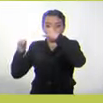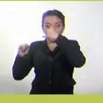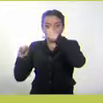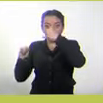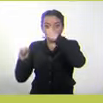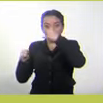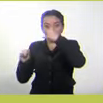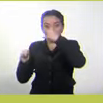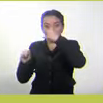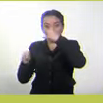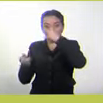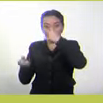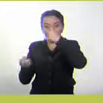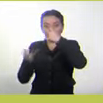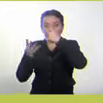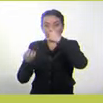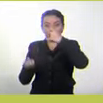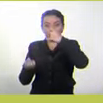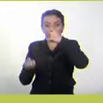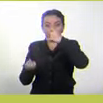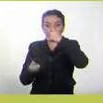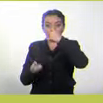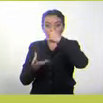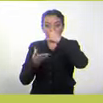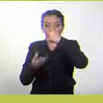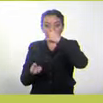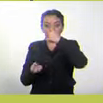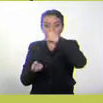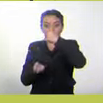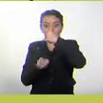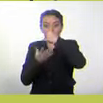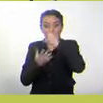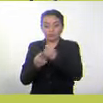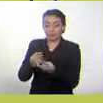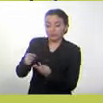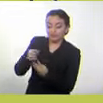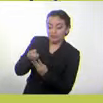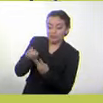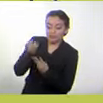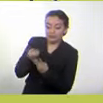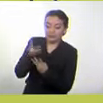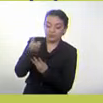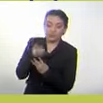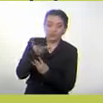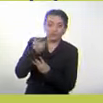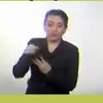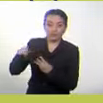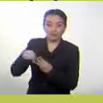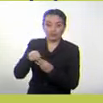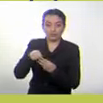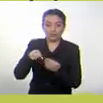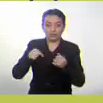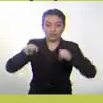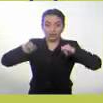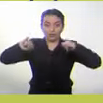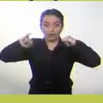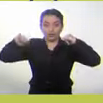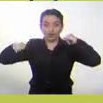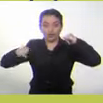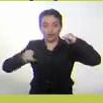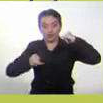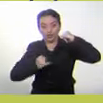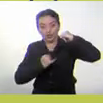pasar por cada uno de los 3 LED que tenemos montados. Finalmente, se cierra el